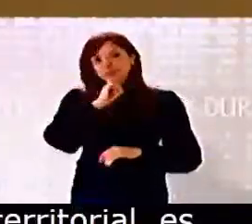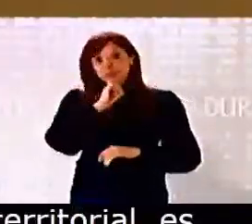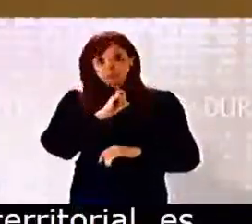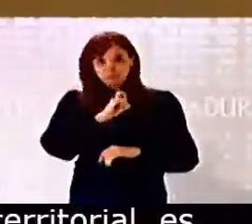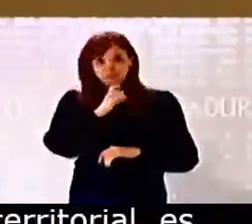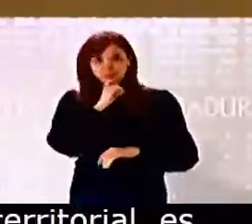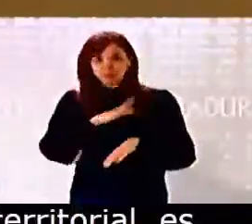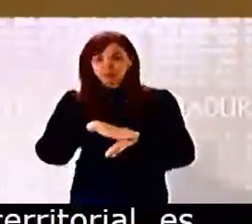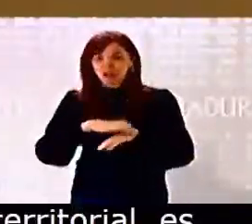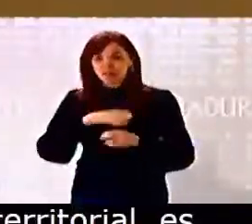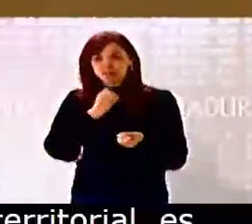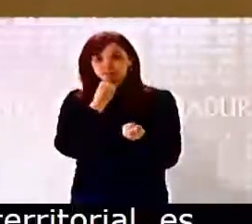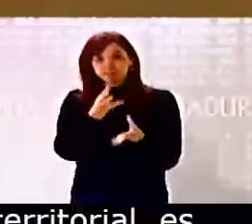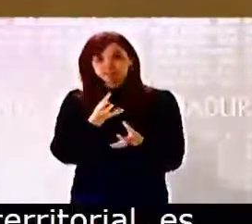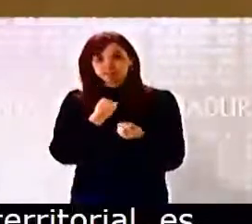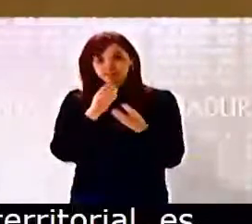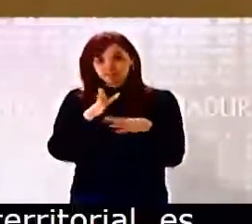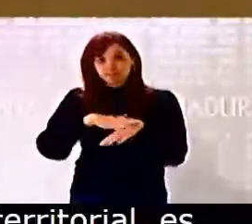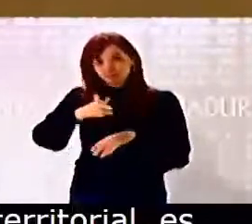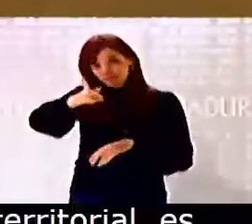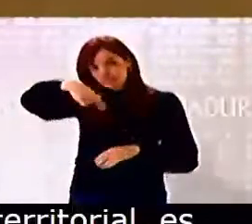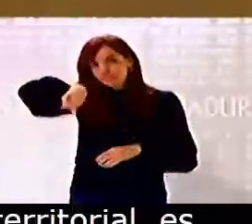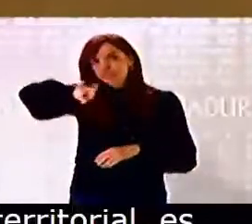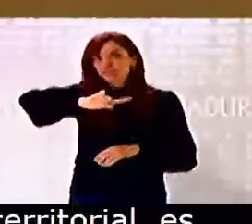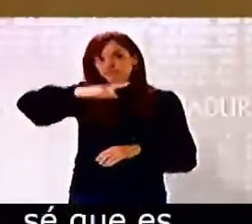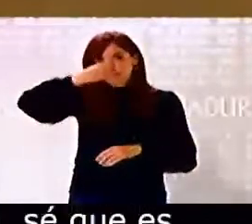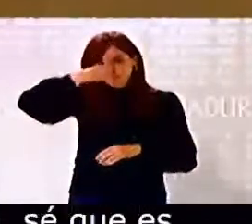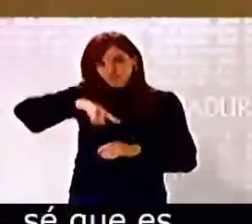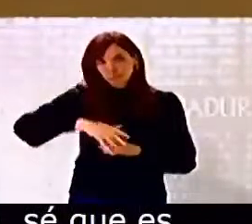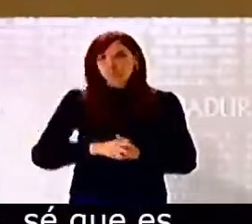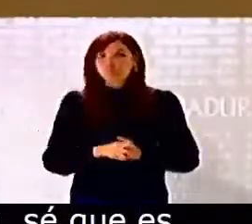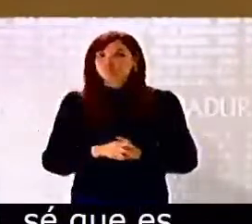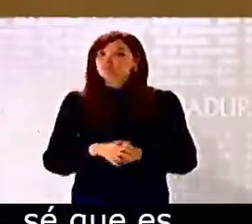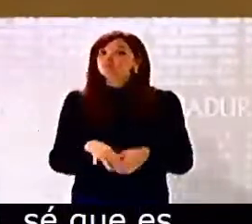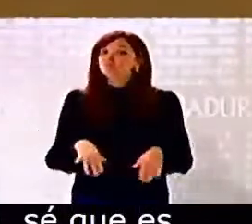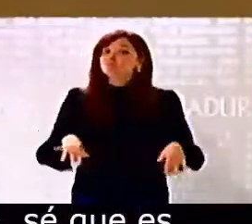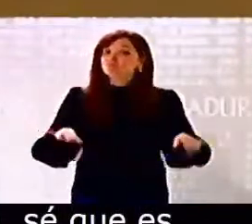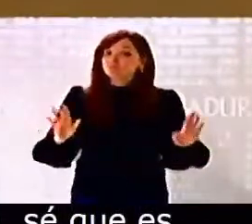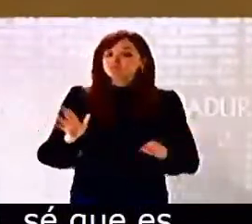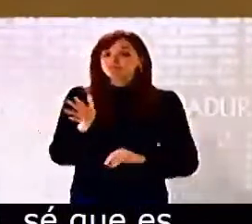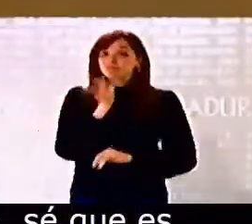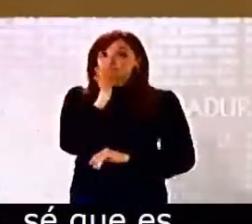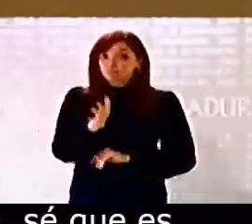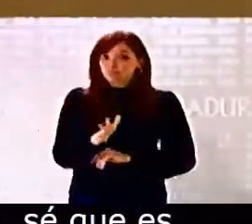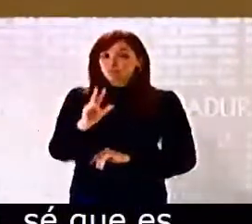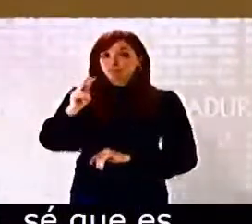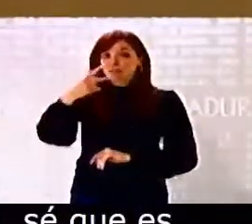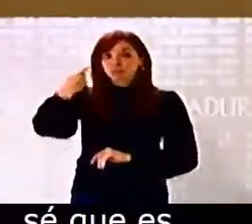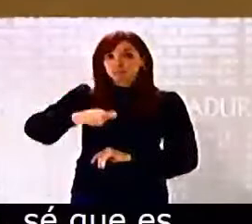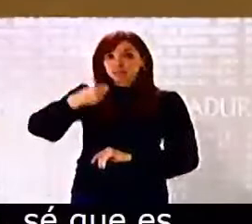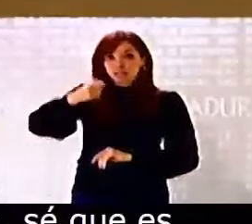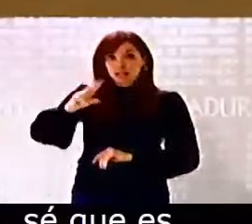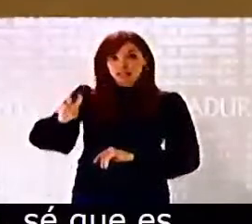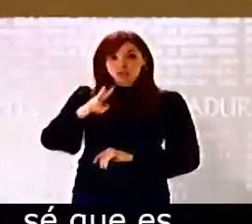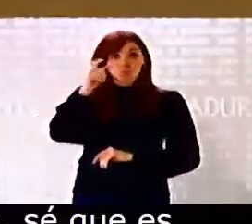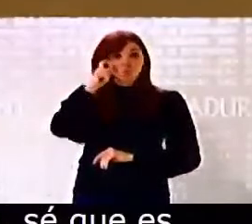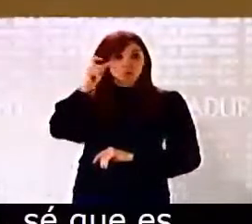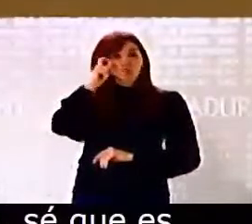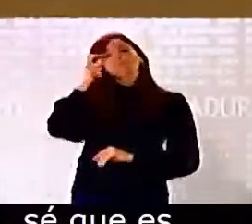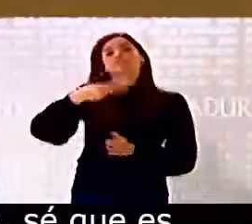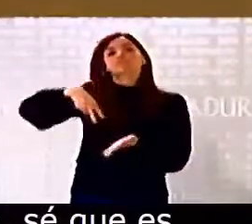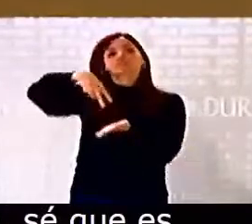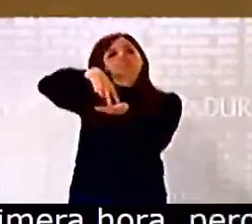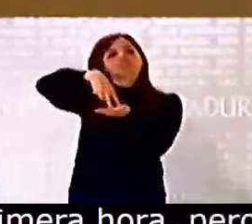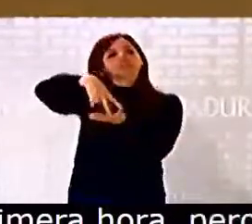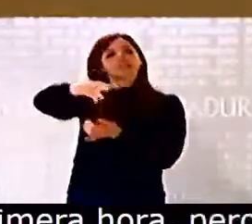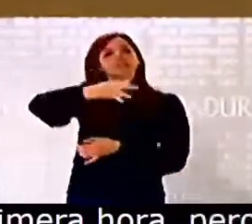la información de ustedes a primera hora, pero solo y por esa razón el vicepresidente segundo comparece por las